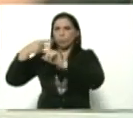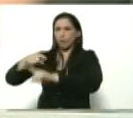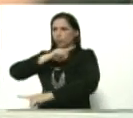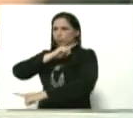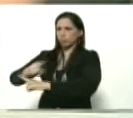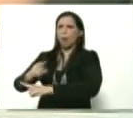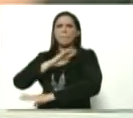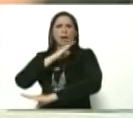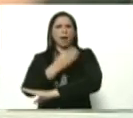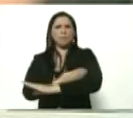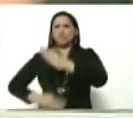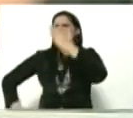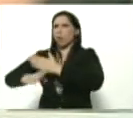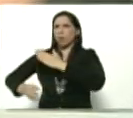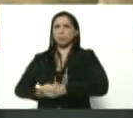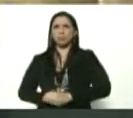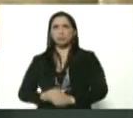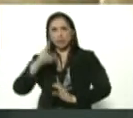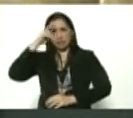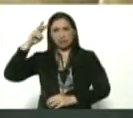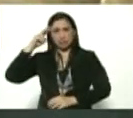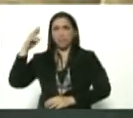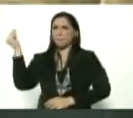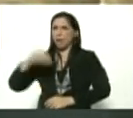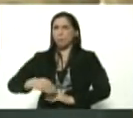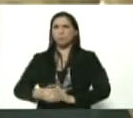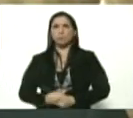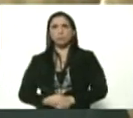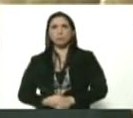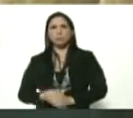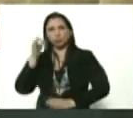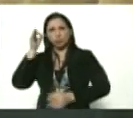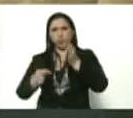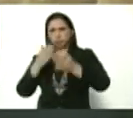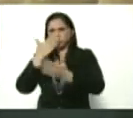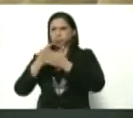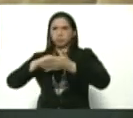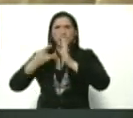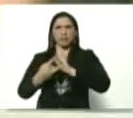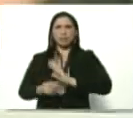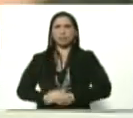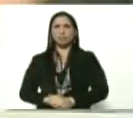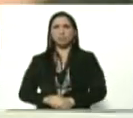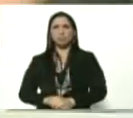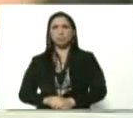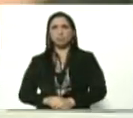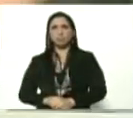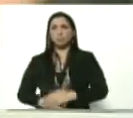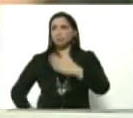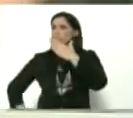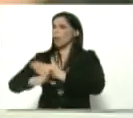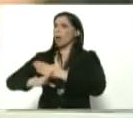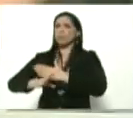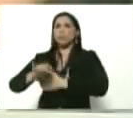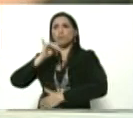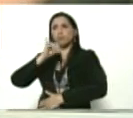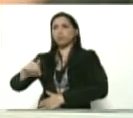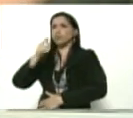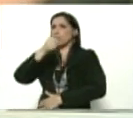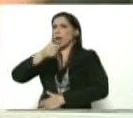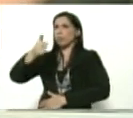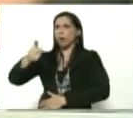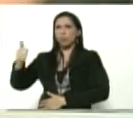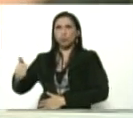Vamos con fuerza, canciller, con calidad jurídica, técnica. Vamos a informar a cada